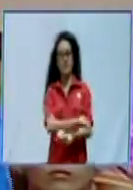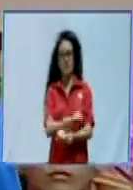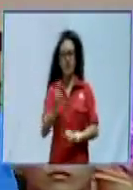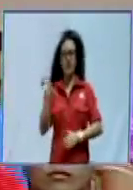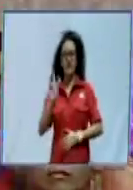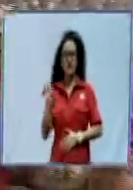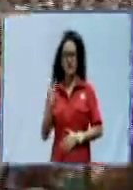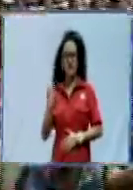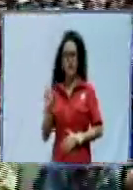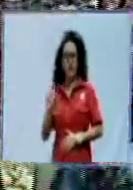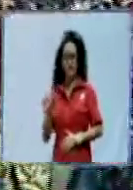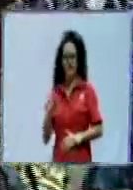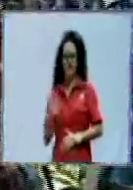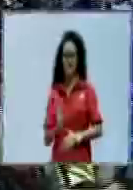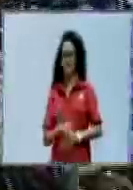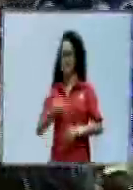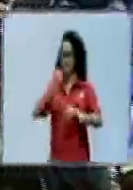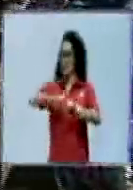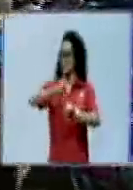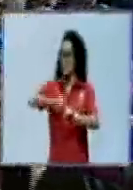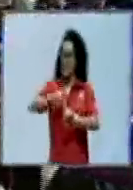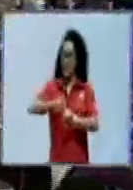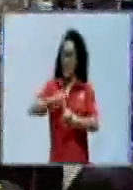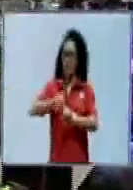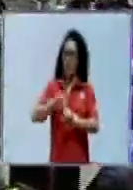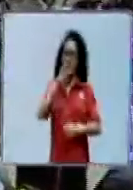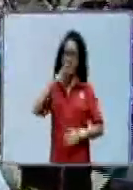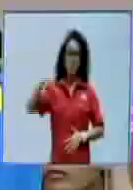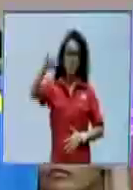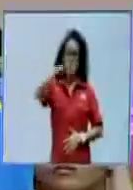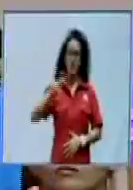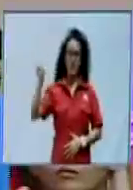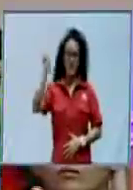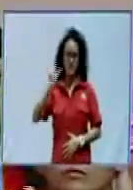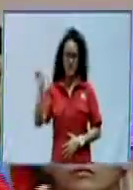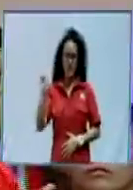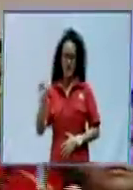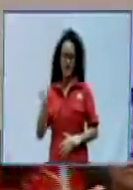de los luchadores, de las luchadoras y del pueblo venezolano.